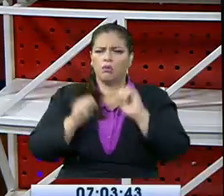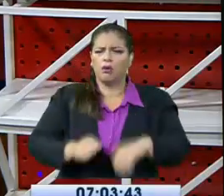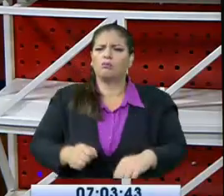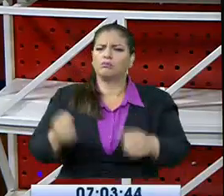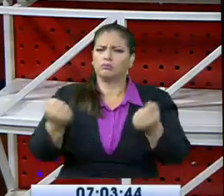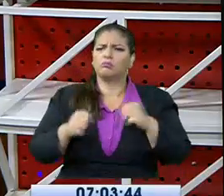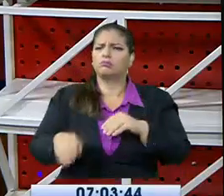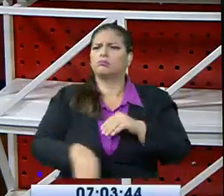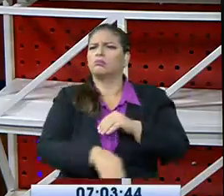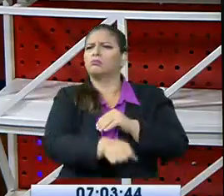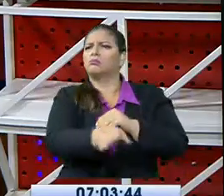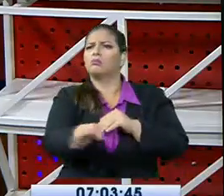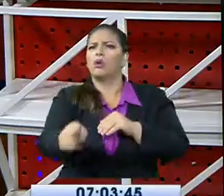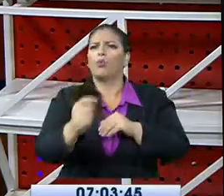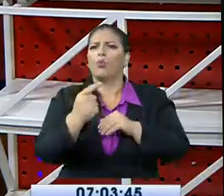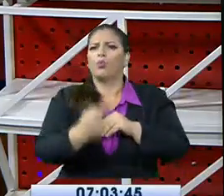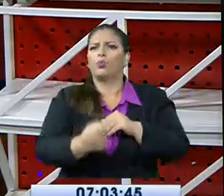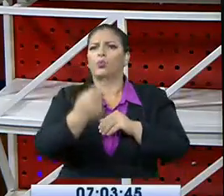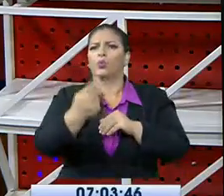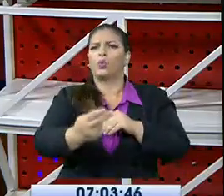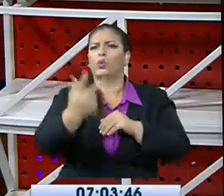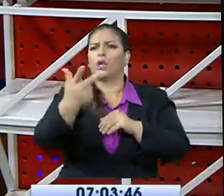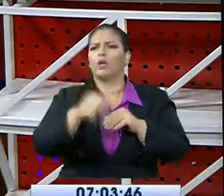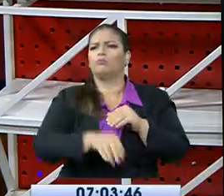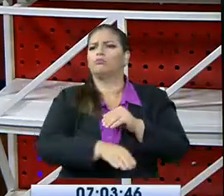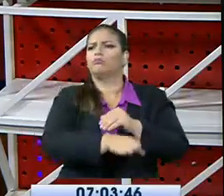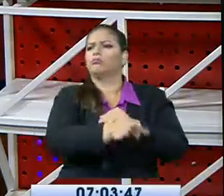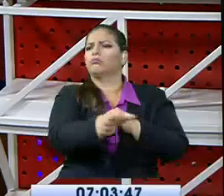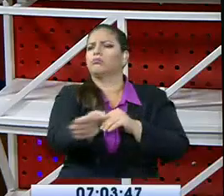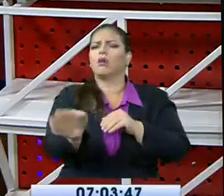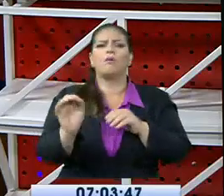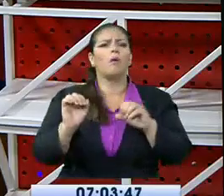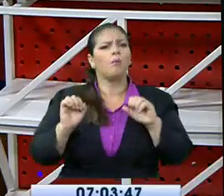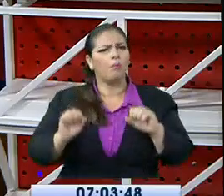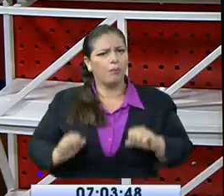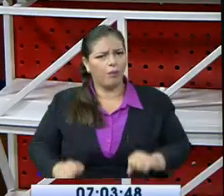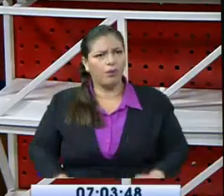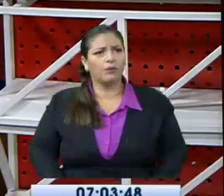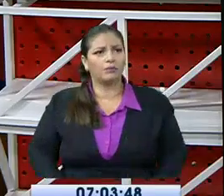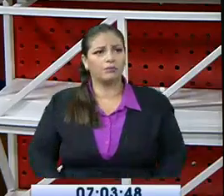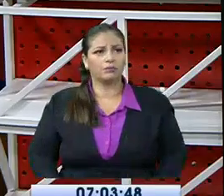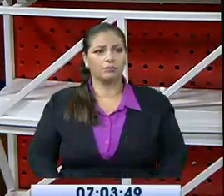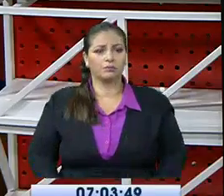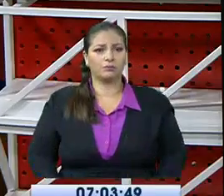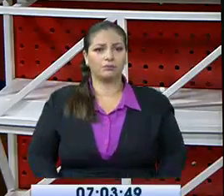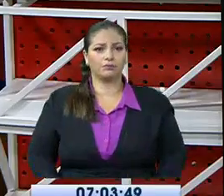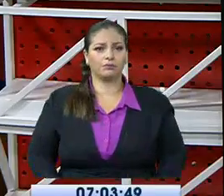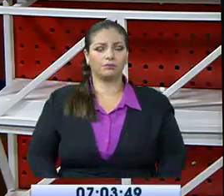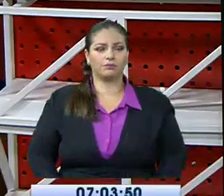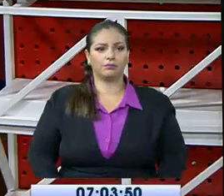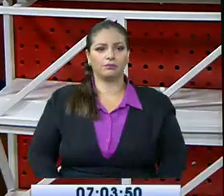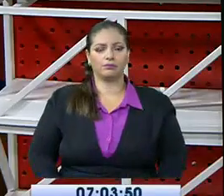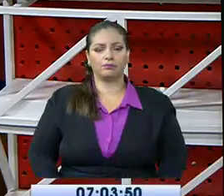lleva hasta allá y dando la vuelta, pueden entrar al cóndor. Pero estoy de acuerdo también con el señor que